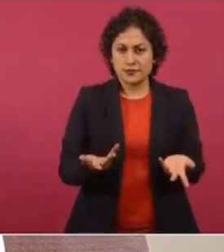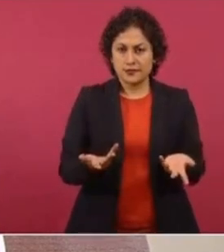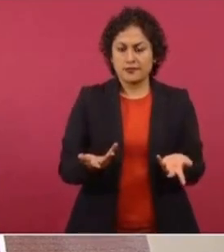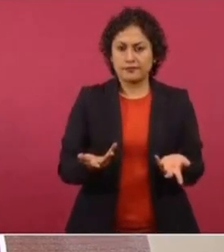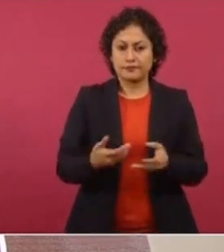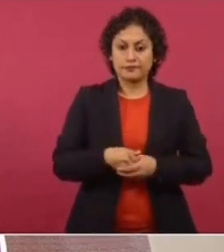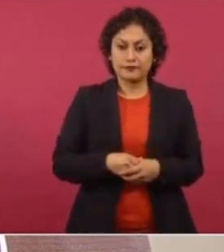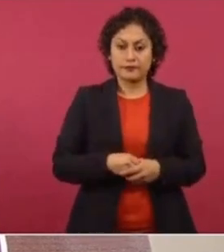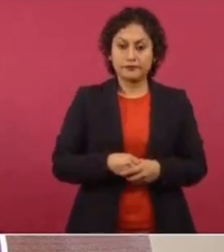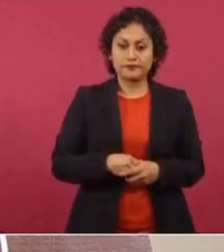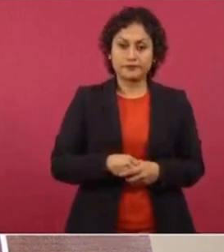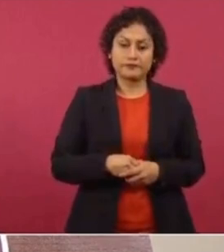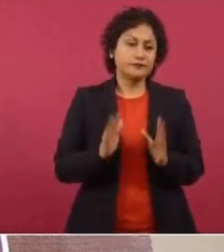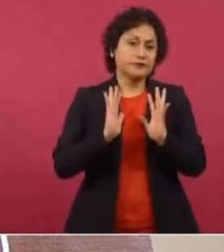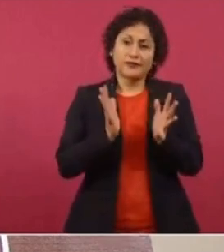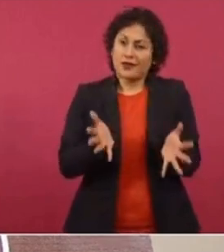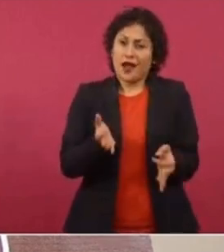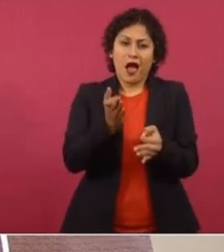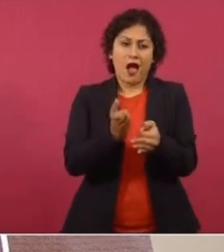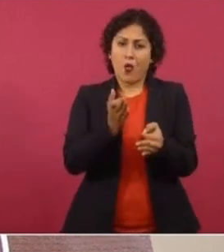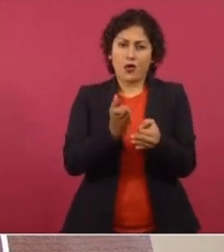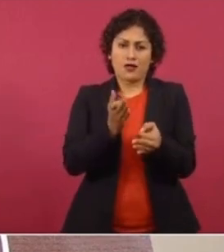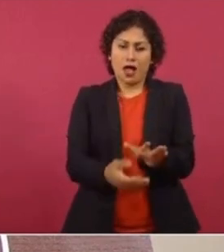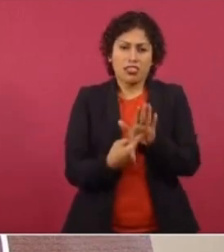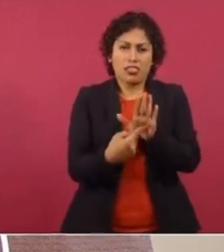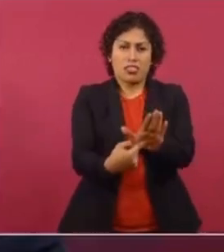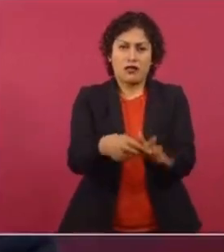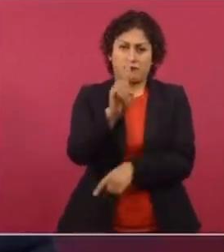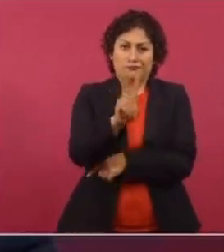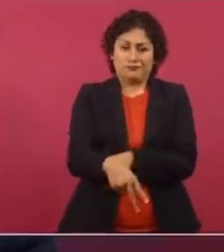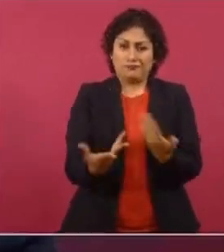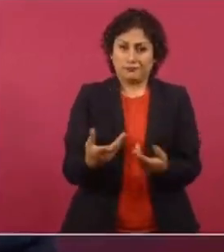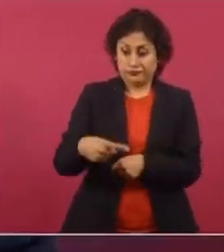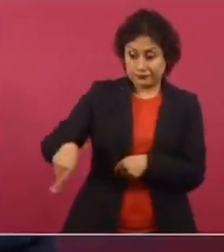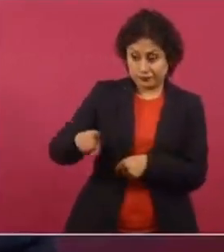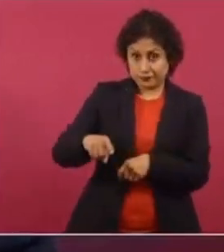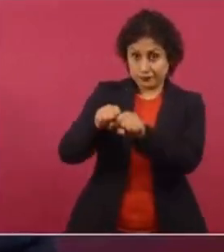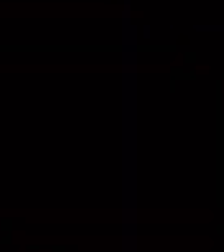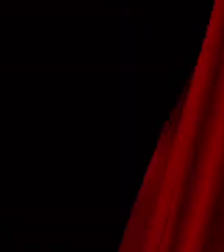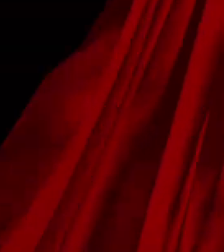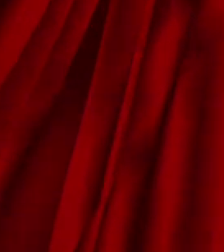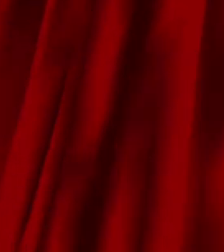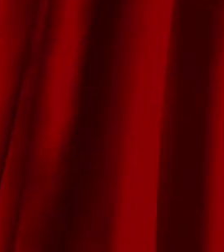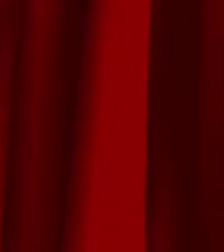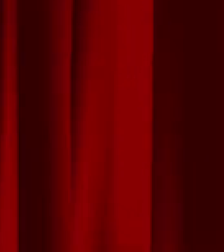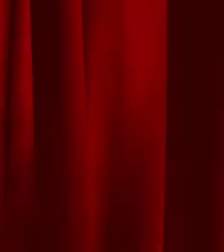ya de manera abierta, descarada, un poder al servicio del bloque conservador.